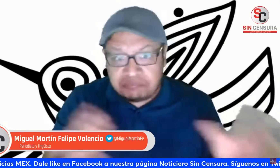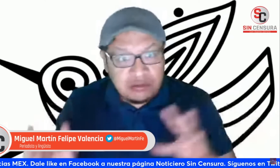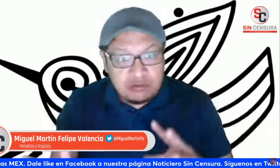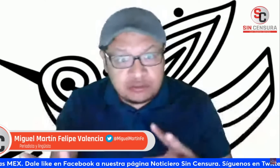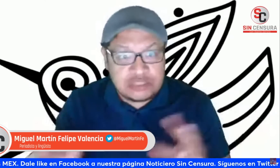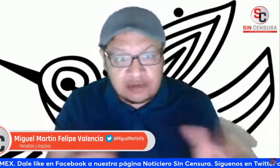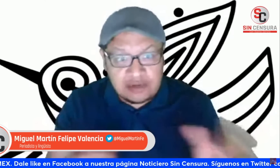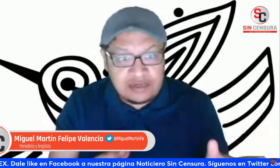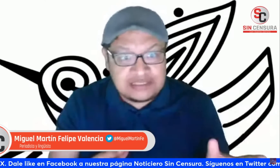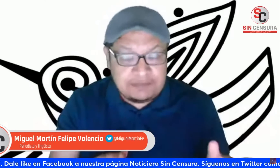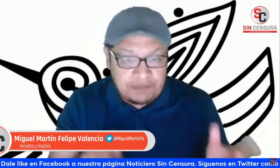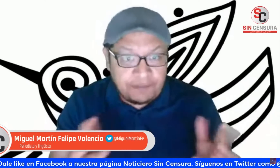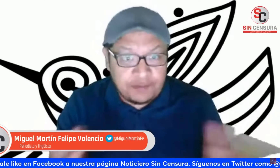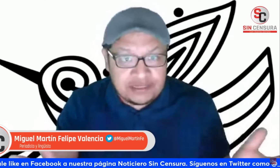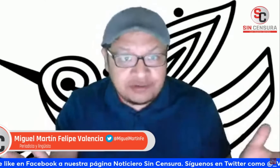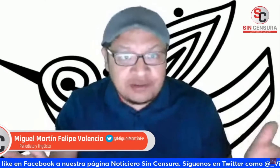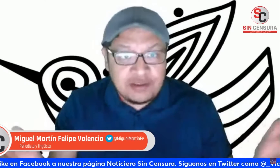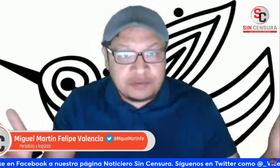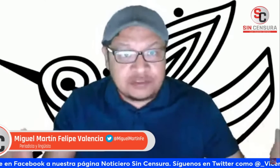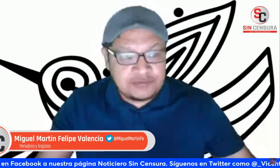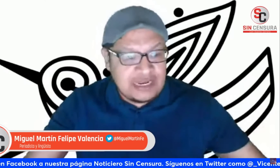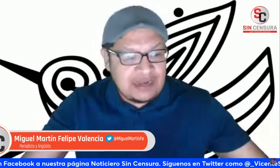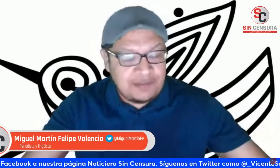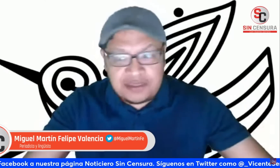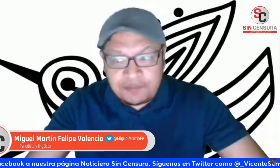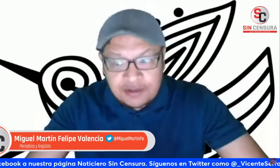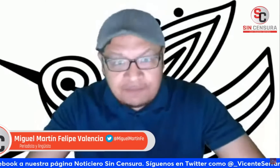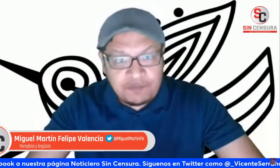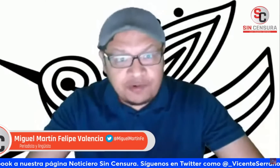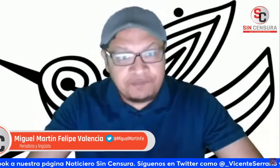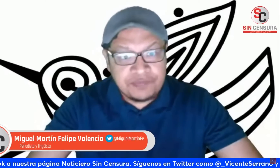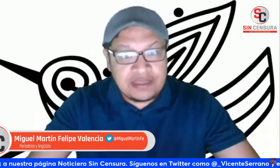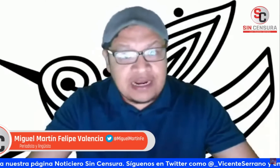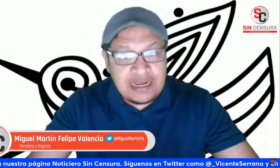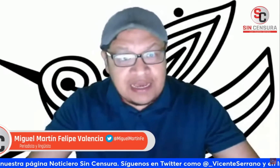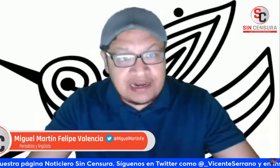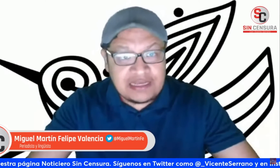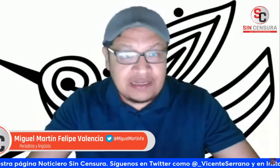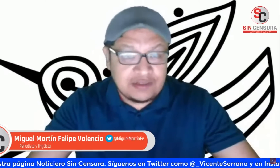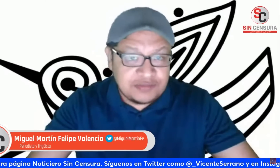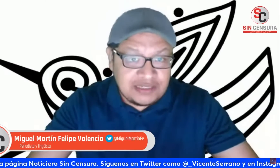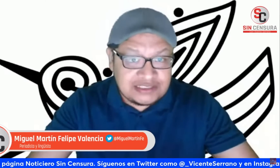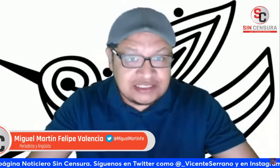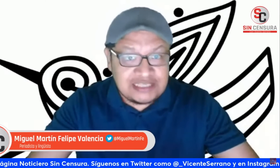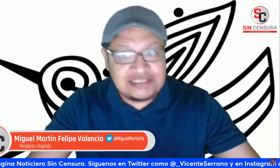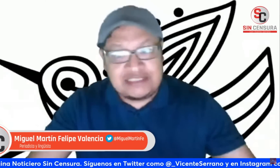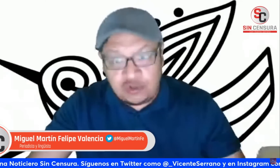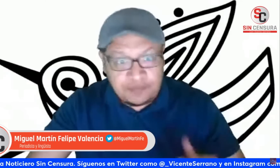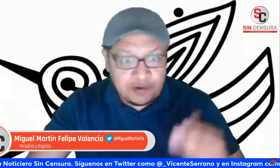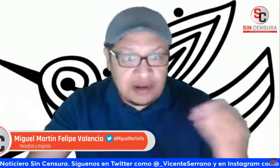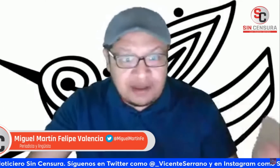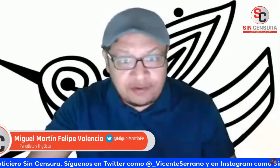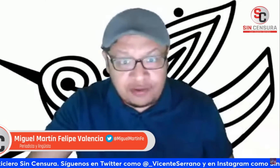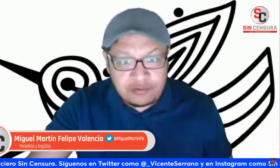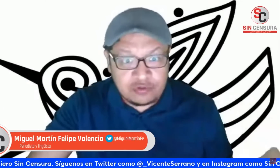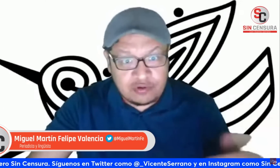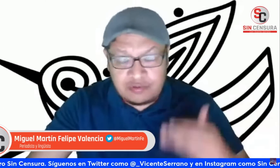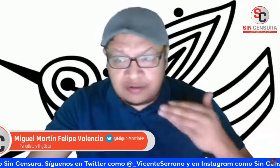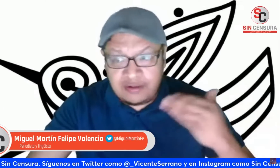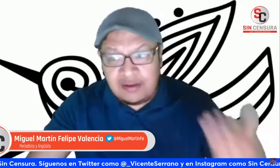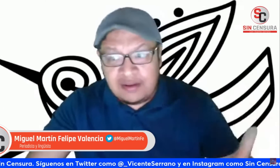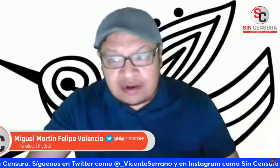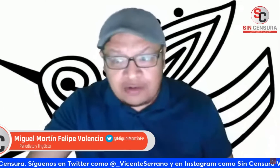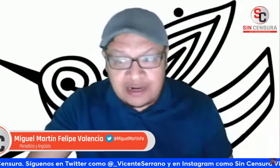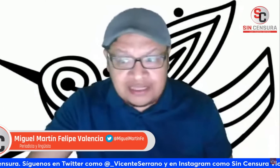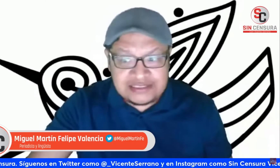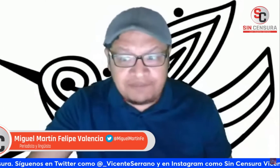defender sus errores y por eso pues nos viene a la mente, por ejemplo, Andrea Legarreta en el 2016 diciendo en el programa Hoy junto